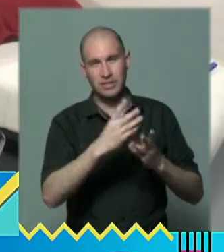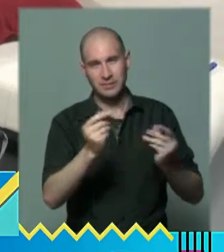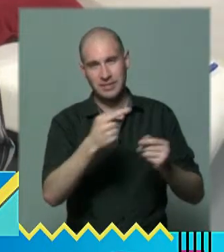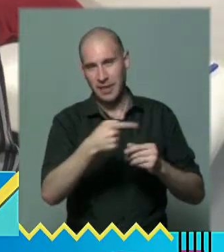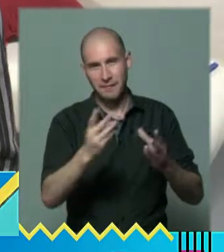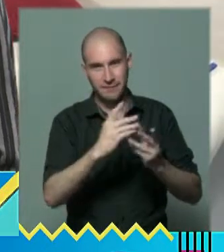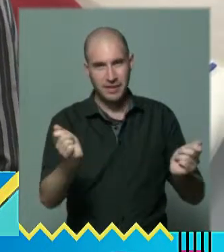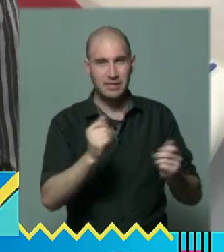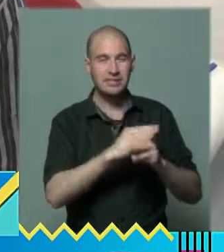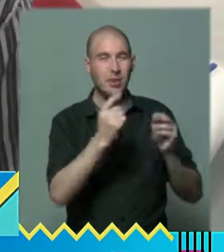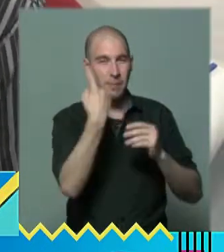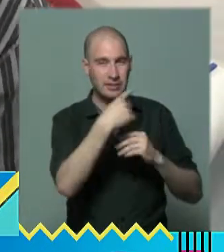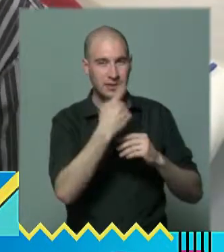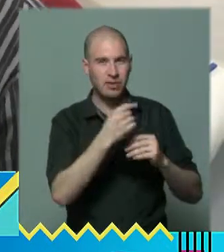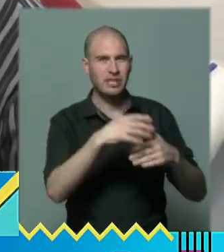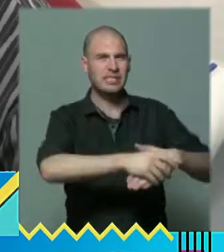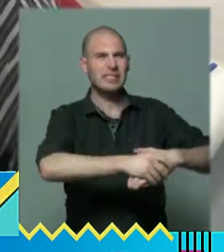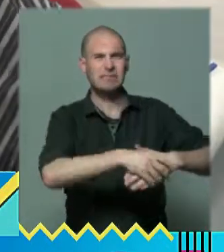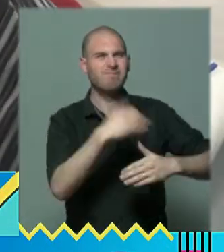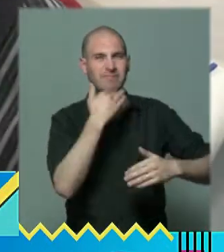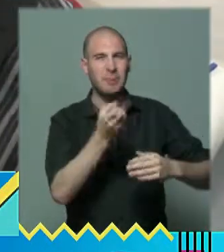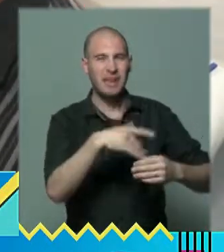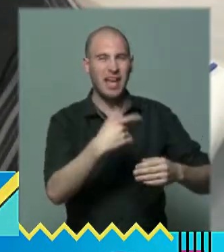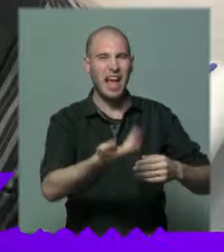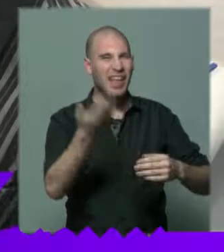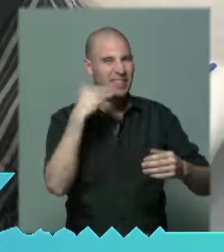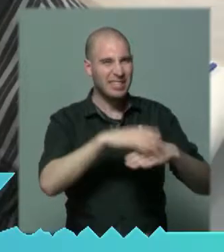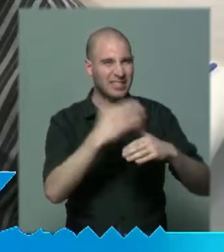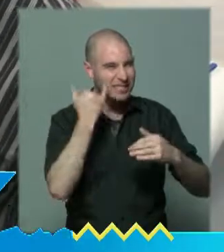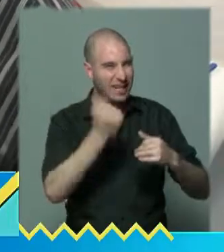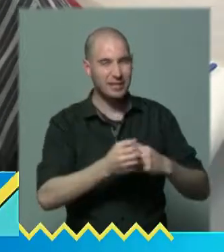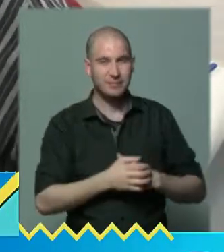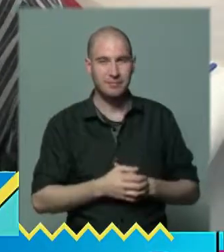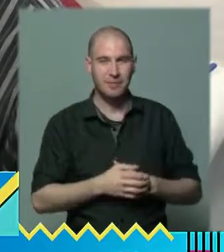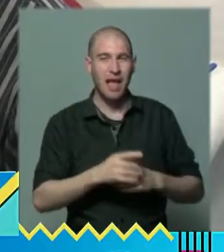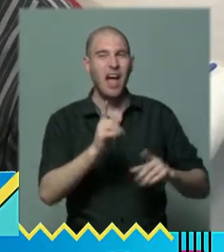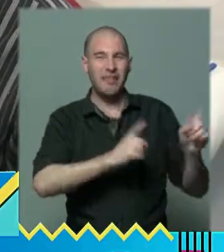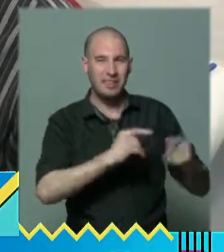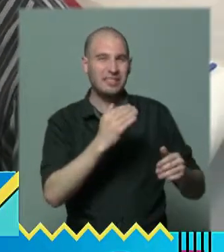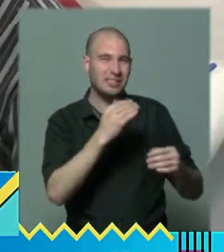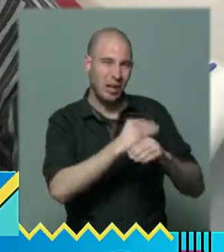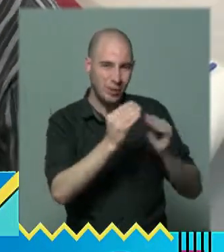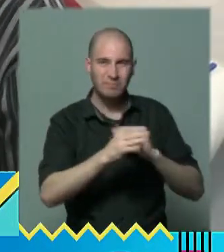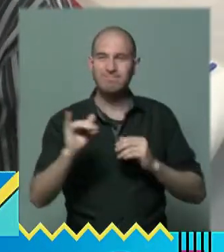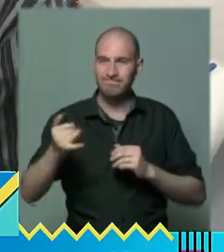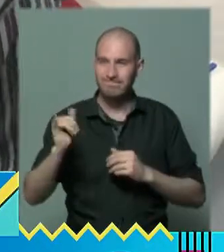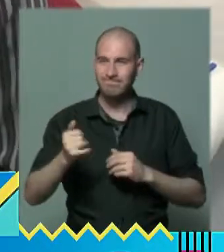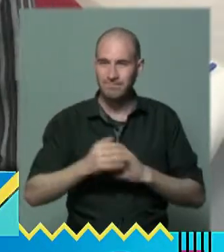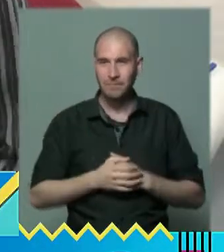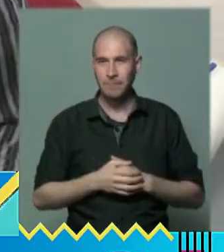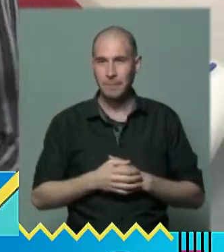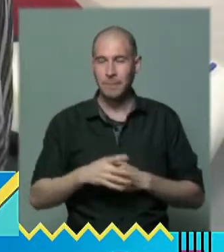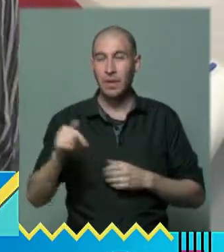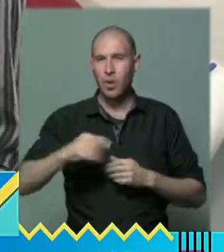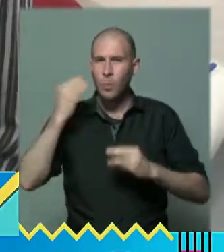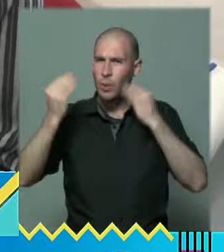semana. Los saludo a Marcelo Sastre. No sé si darle la mano porque ya nos saludamos antes. Sí, no importa. Pero, bueno, al aire por ahí se saludan. Sí. Bueno, bien, yo la verdad que